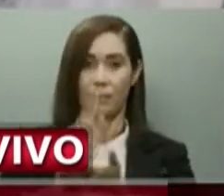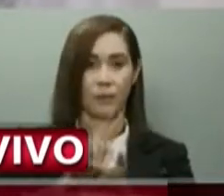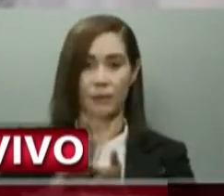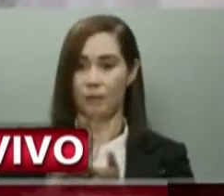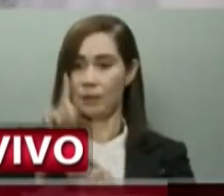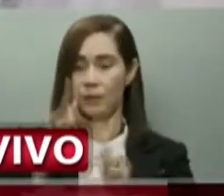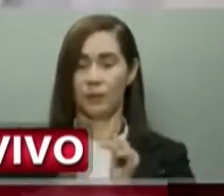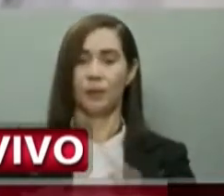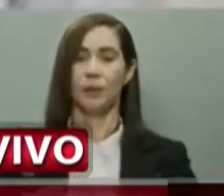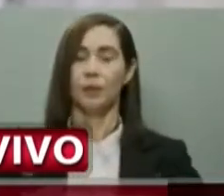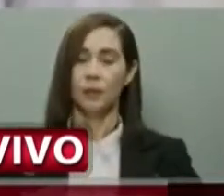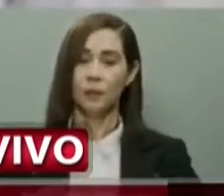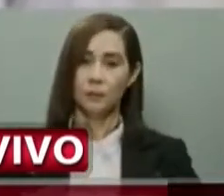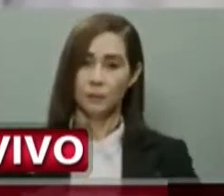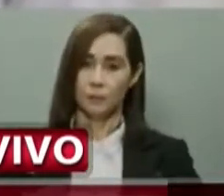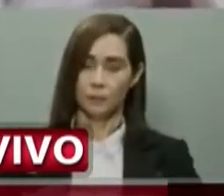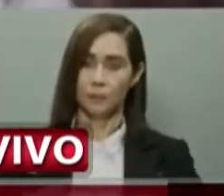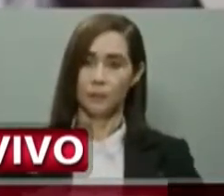aquí? Muchas gracias.